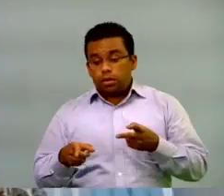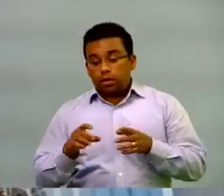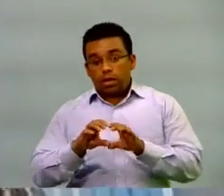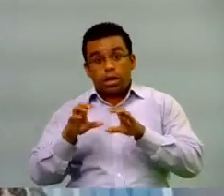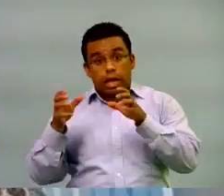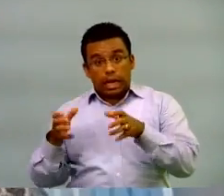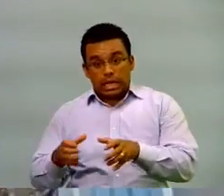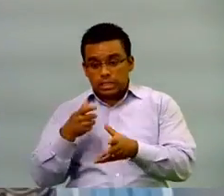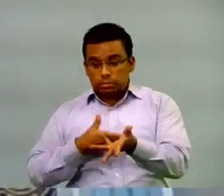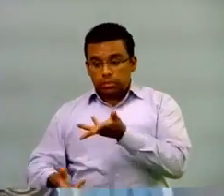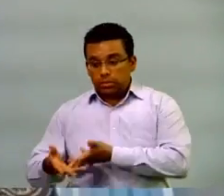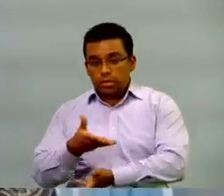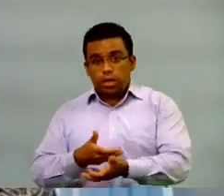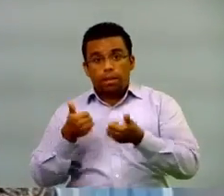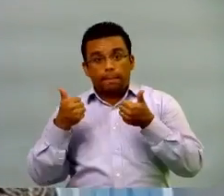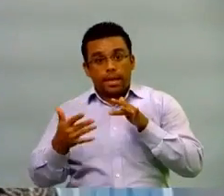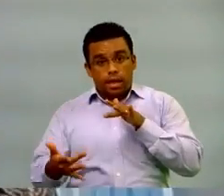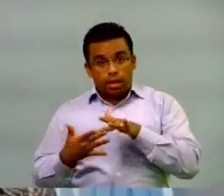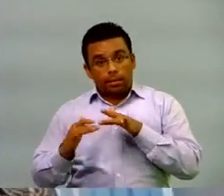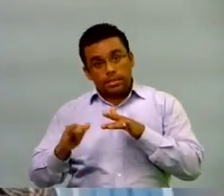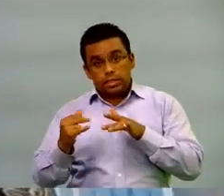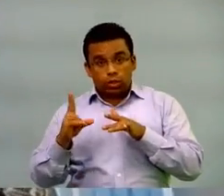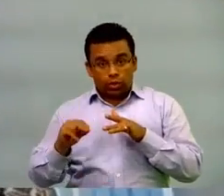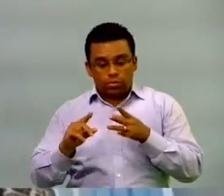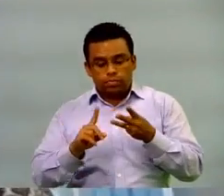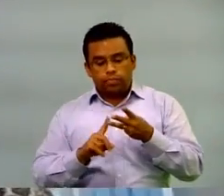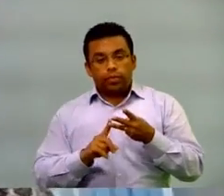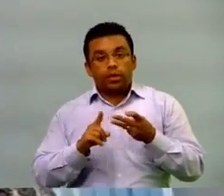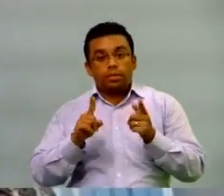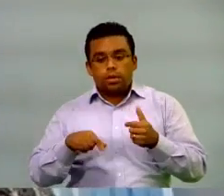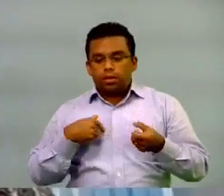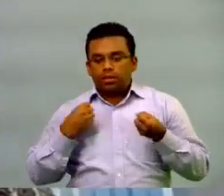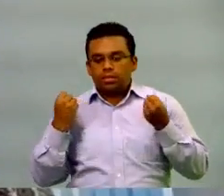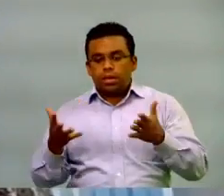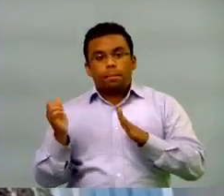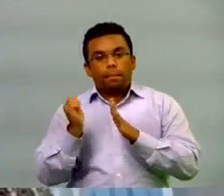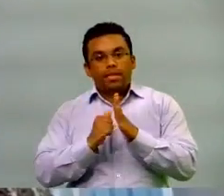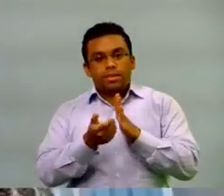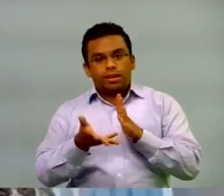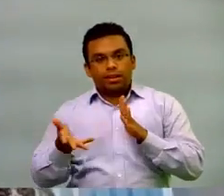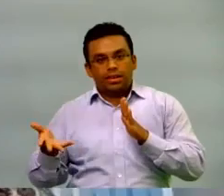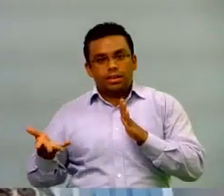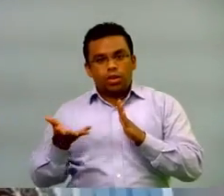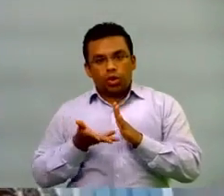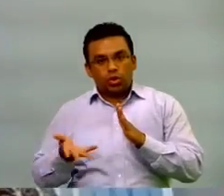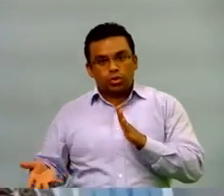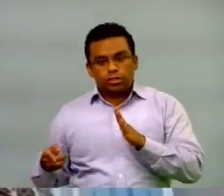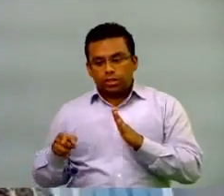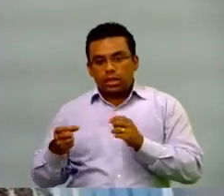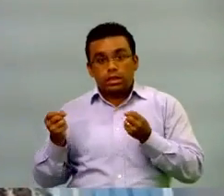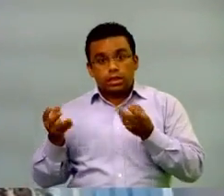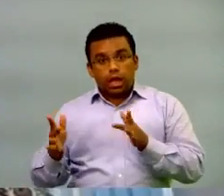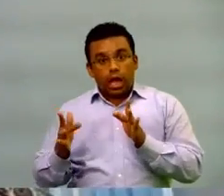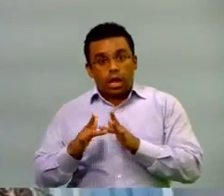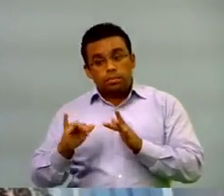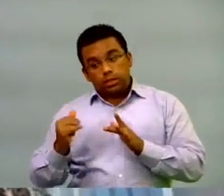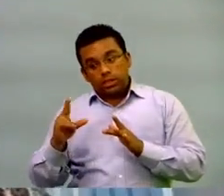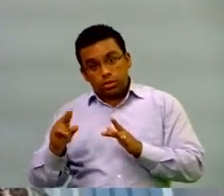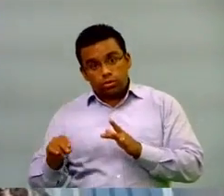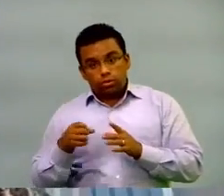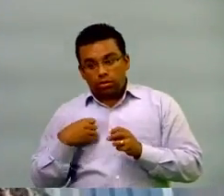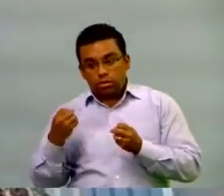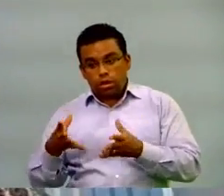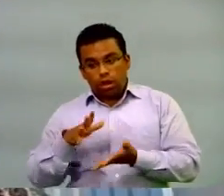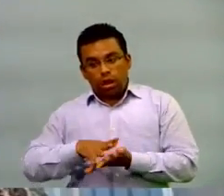la adecuada, los recursos didácticos que incorporó efectivamente generaron el aprendizaje que estaba